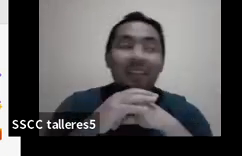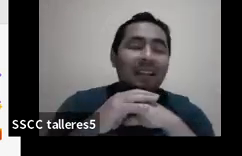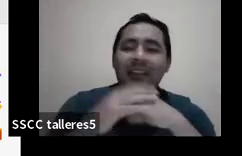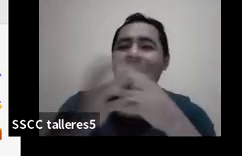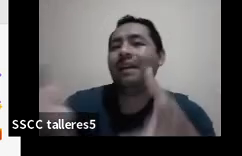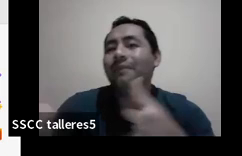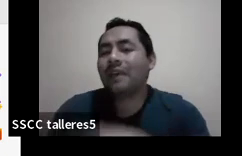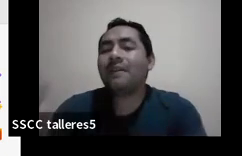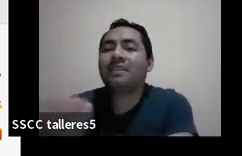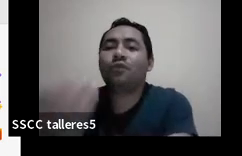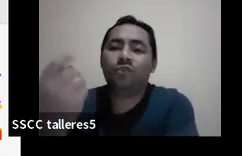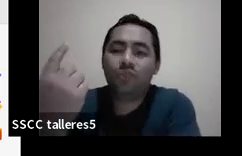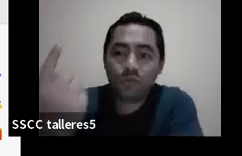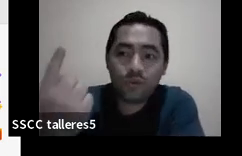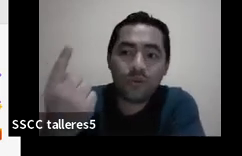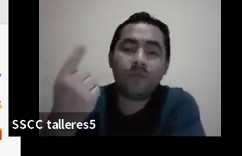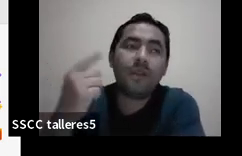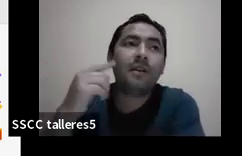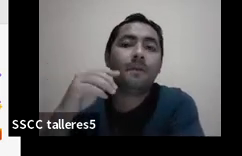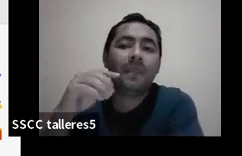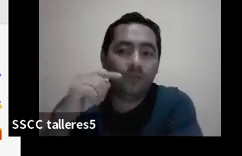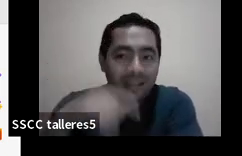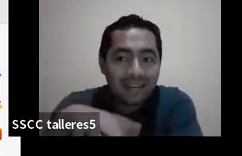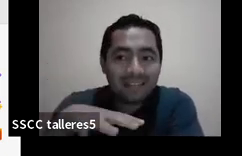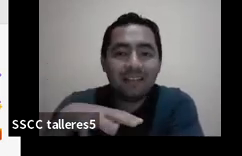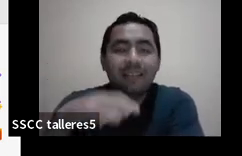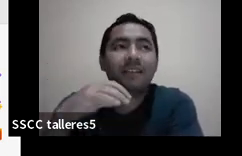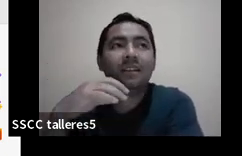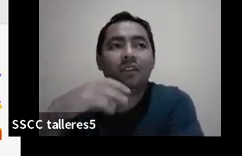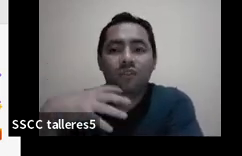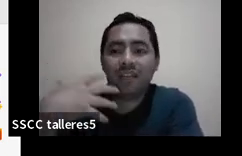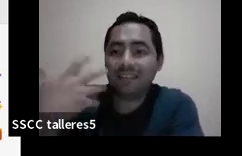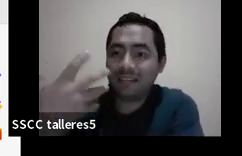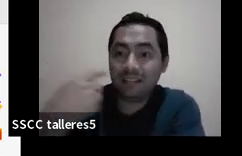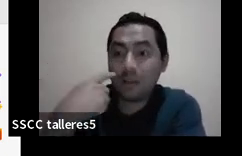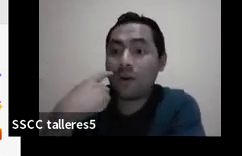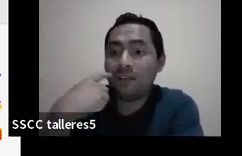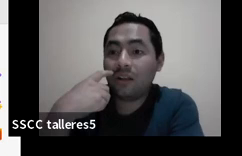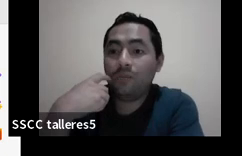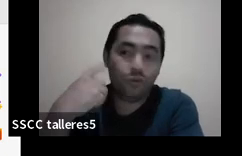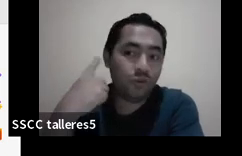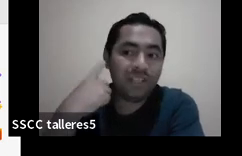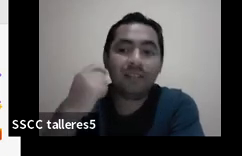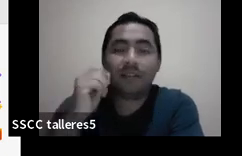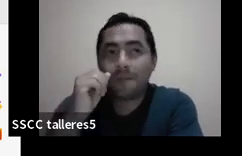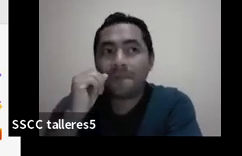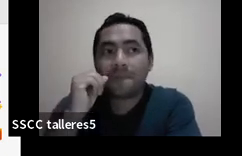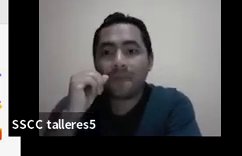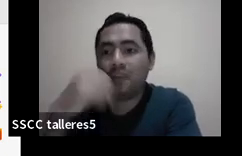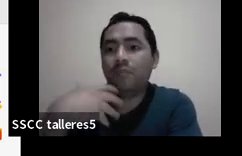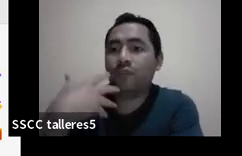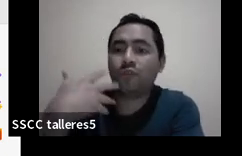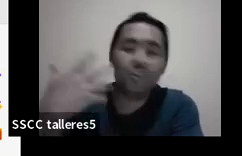no entienden nada. ¿Qué va a hacer un niño sordo en una clase donde hay 30, 40 alumnos